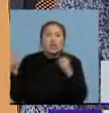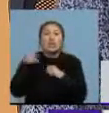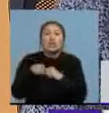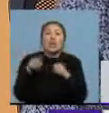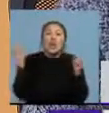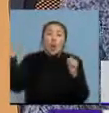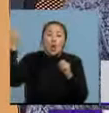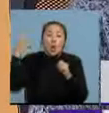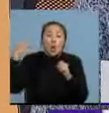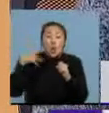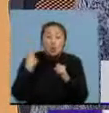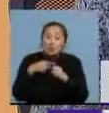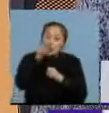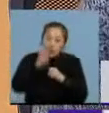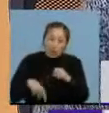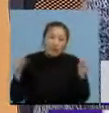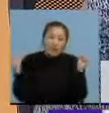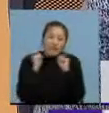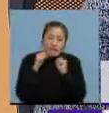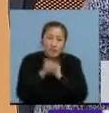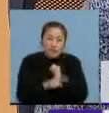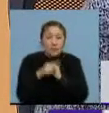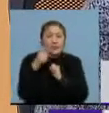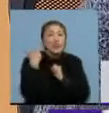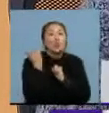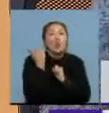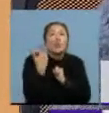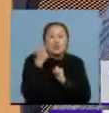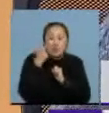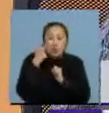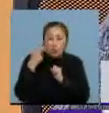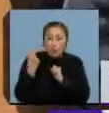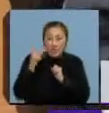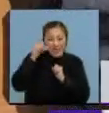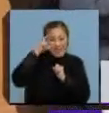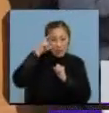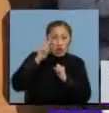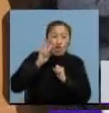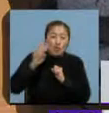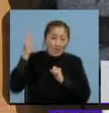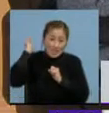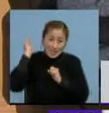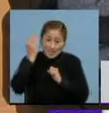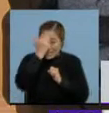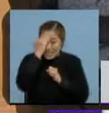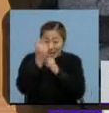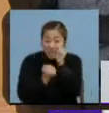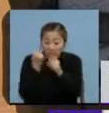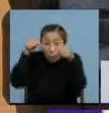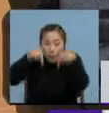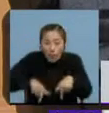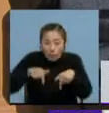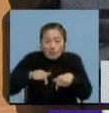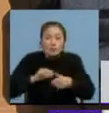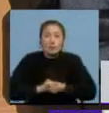desde el 98 por ciento en dos año y medio desde enero del 2015 a hoy el día de hoy